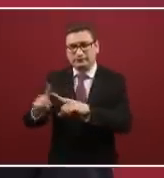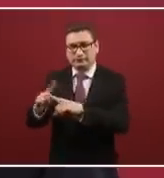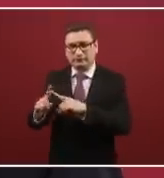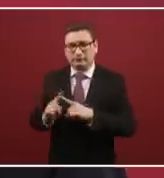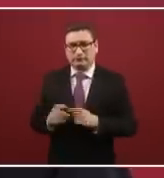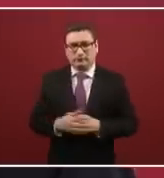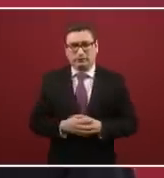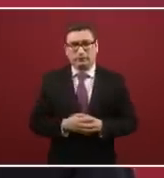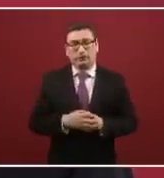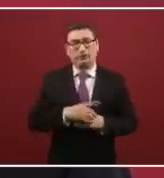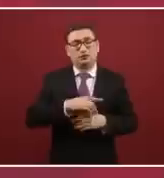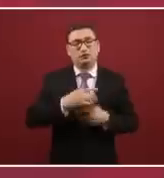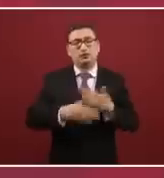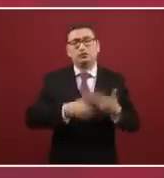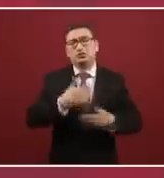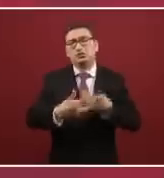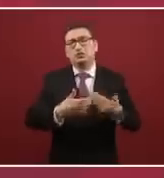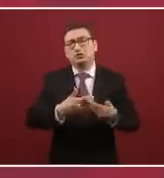que van al mar y que